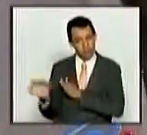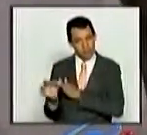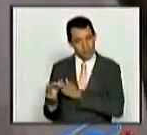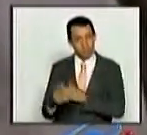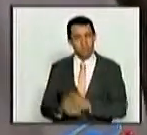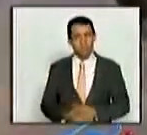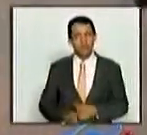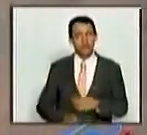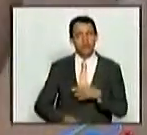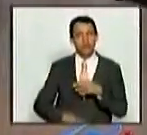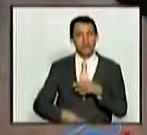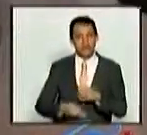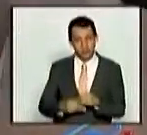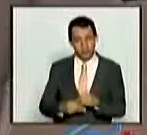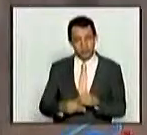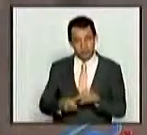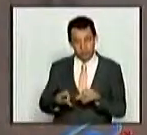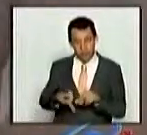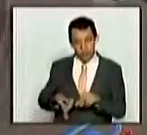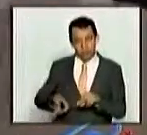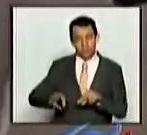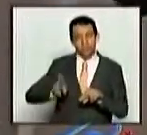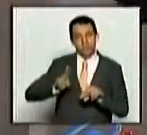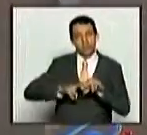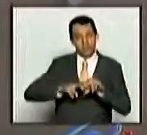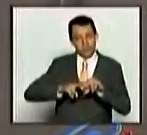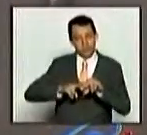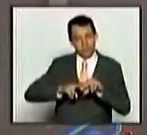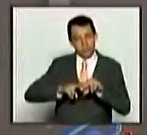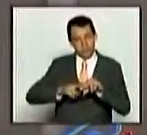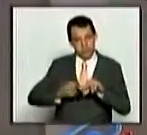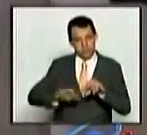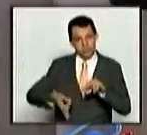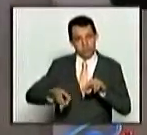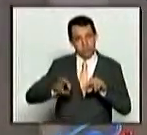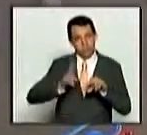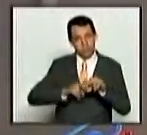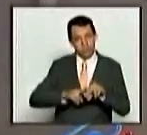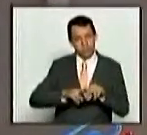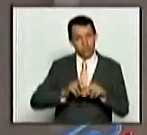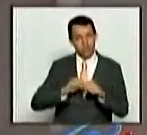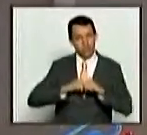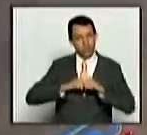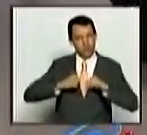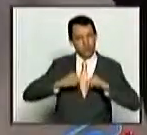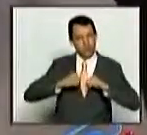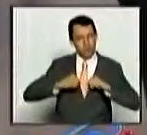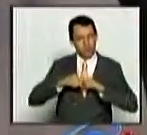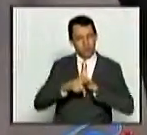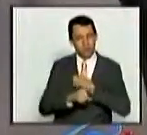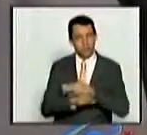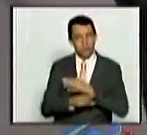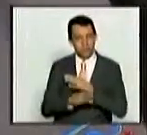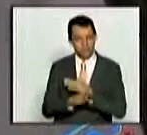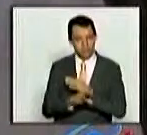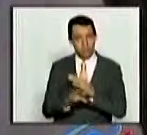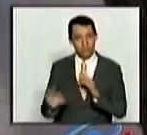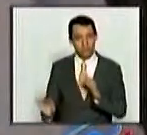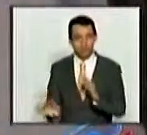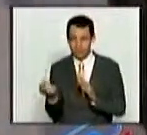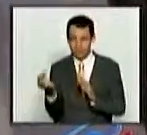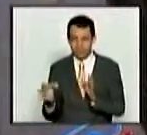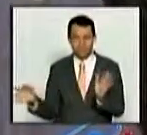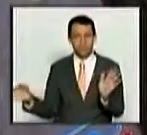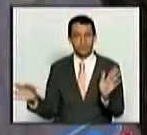y vamos a colocar sobre estos canales primarios, ¿sí?, que es la zona lumbar. Vamos a empezar colocando las agujitas para ayudar en el